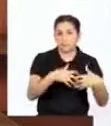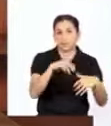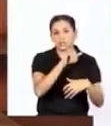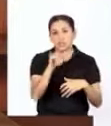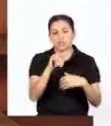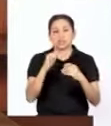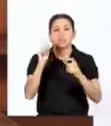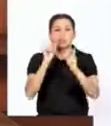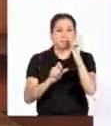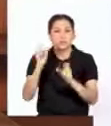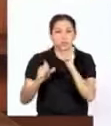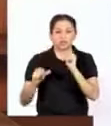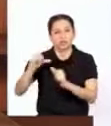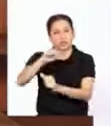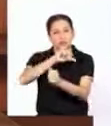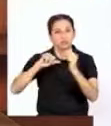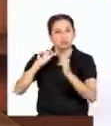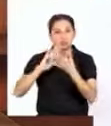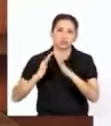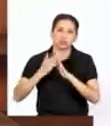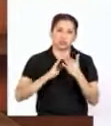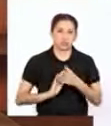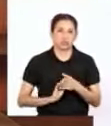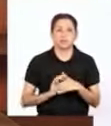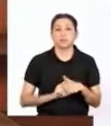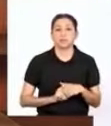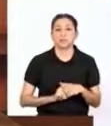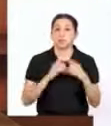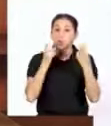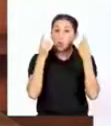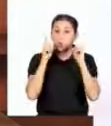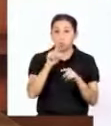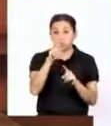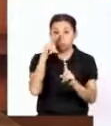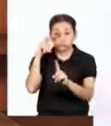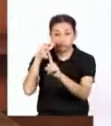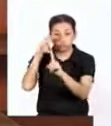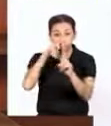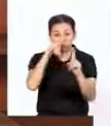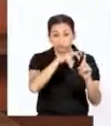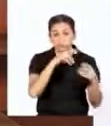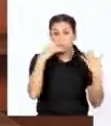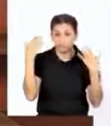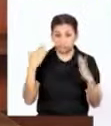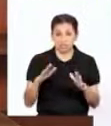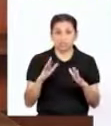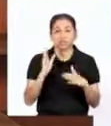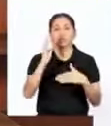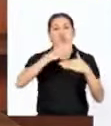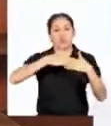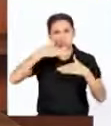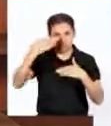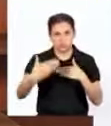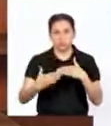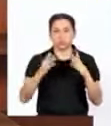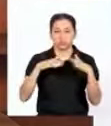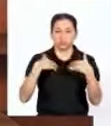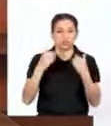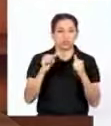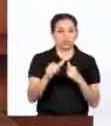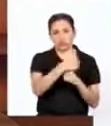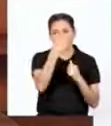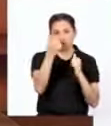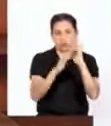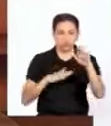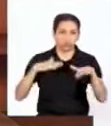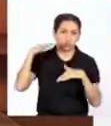empresas y personas de la sociedad civil. Una vez que has identificado los actores, entonces puedes pasar a la